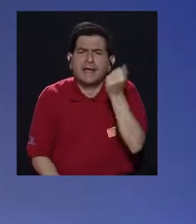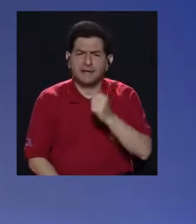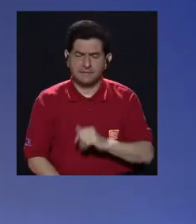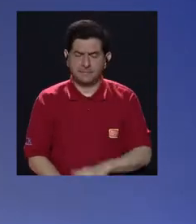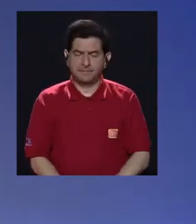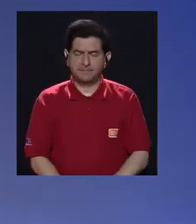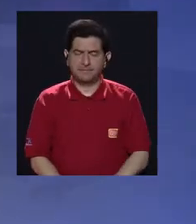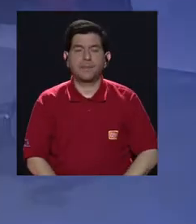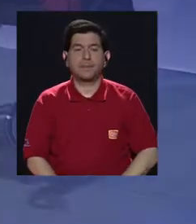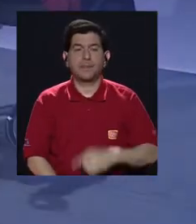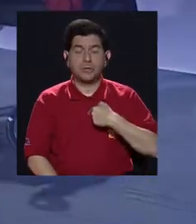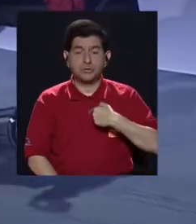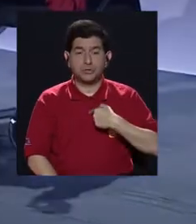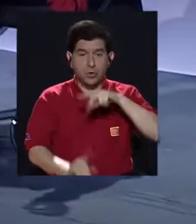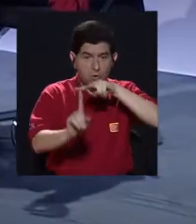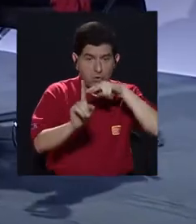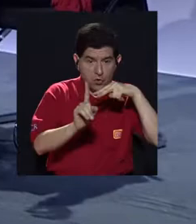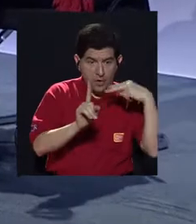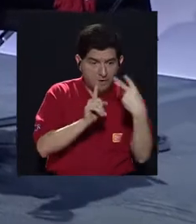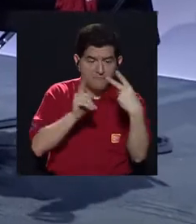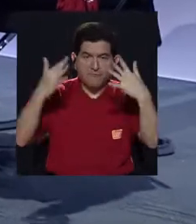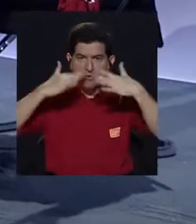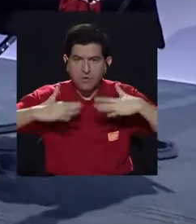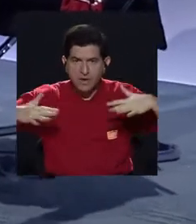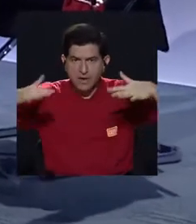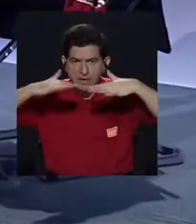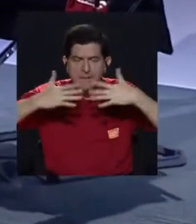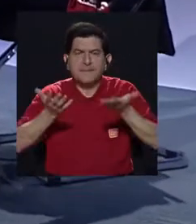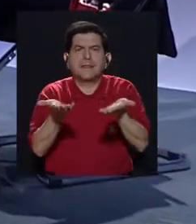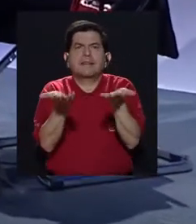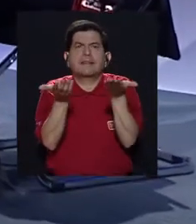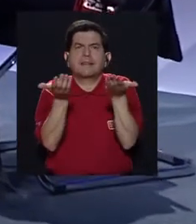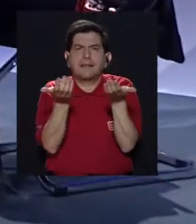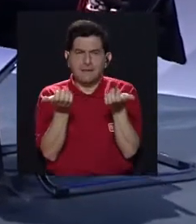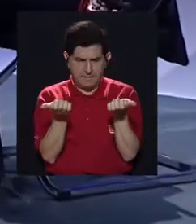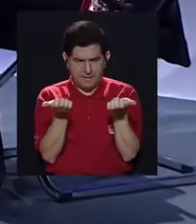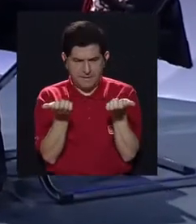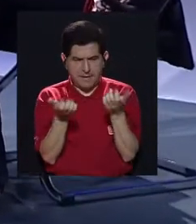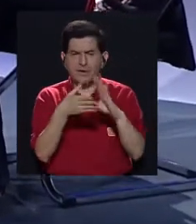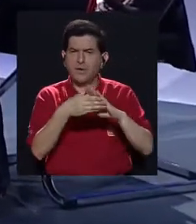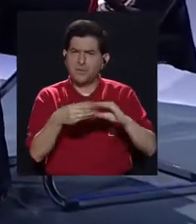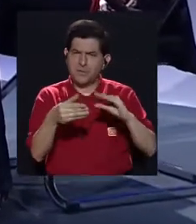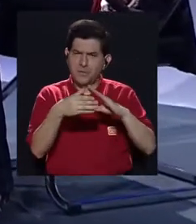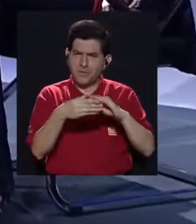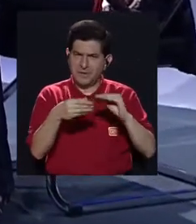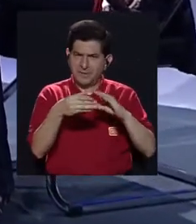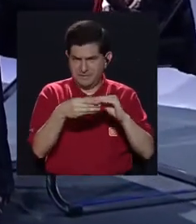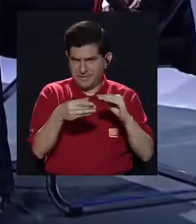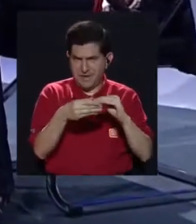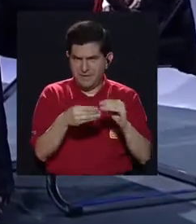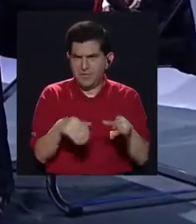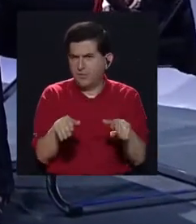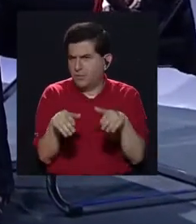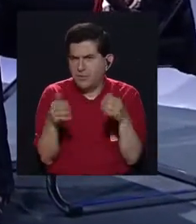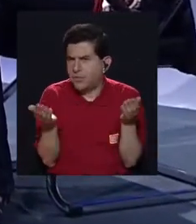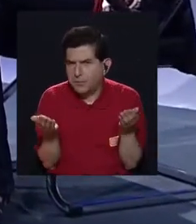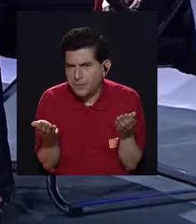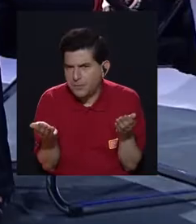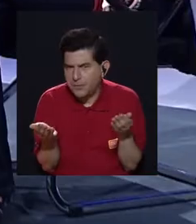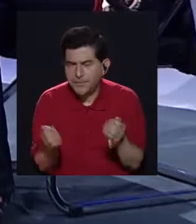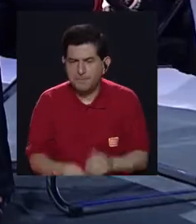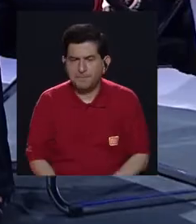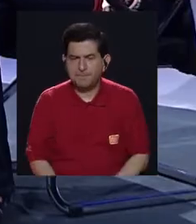bueno mire yo el enfoque del ambiente quisiera comentar se lo